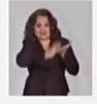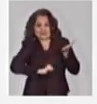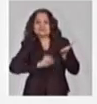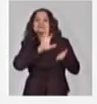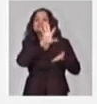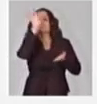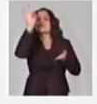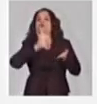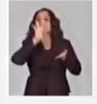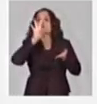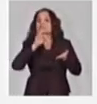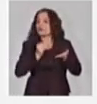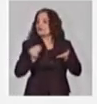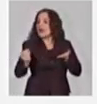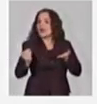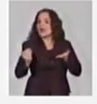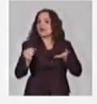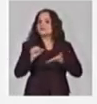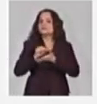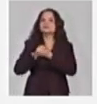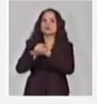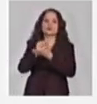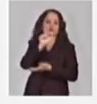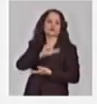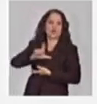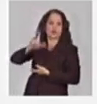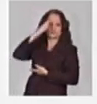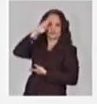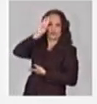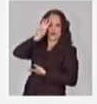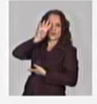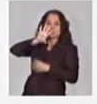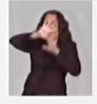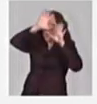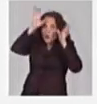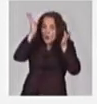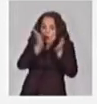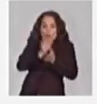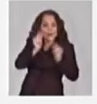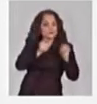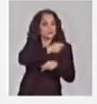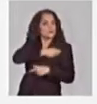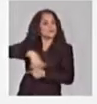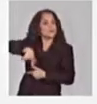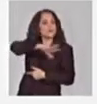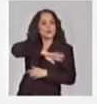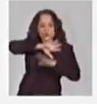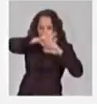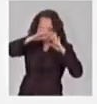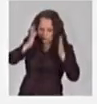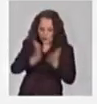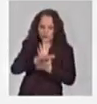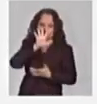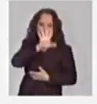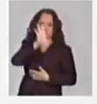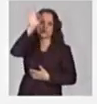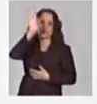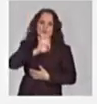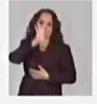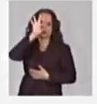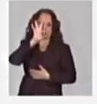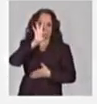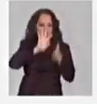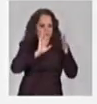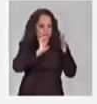seguridad social. Todos en Cuba vamos a pagar un 5% de contribución a la